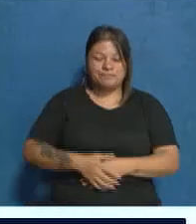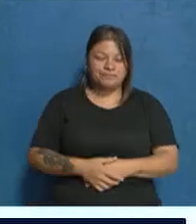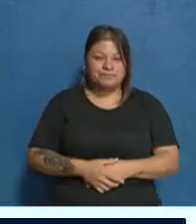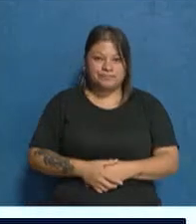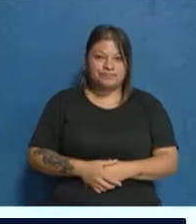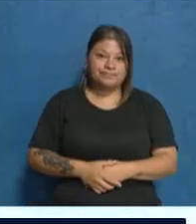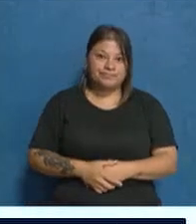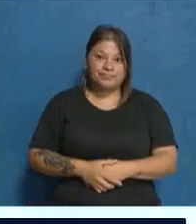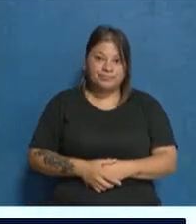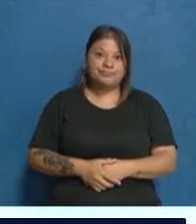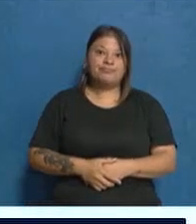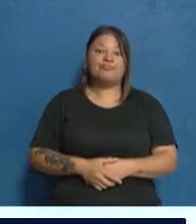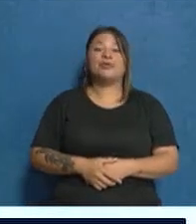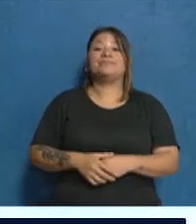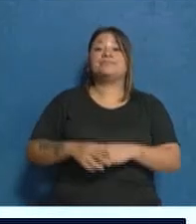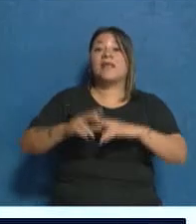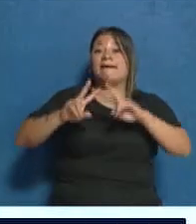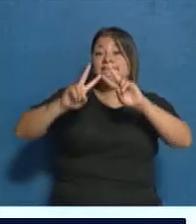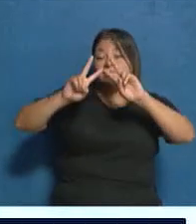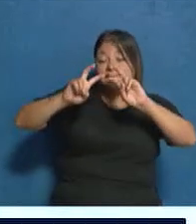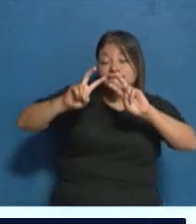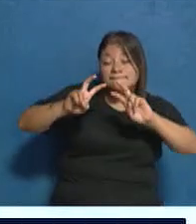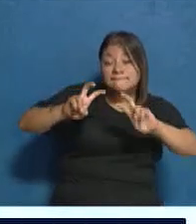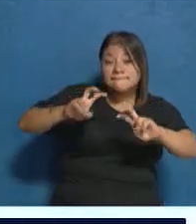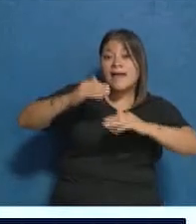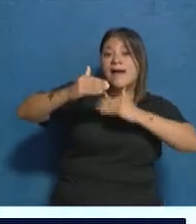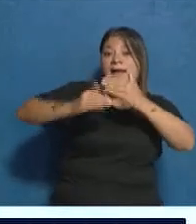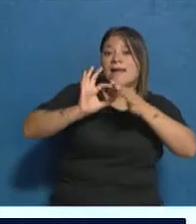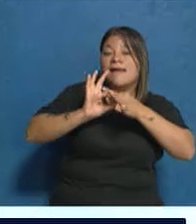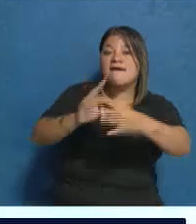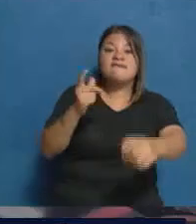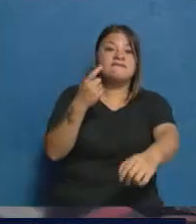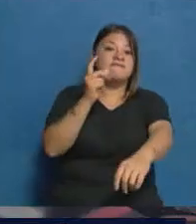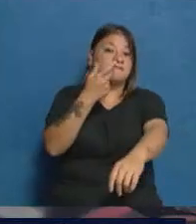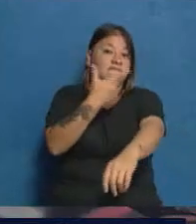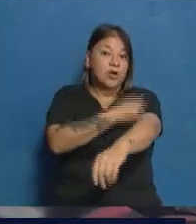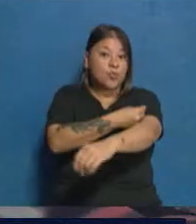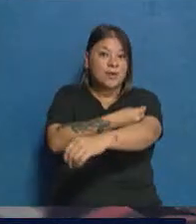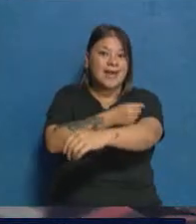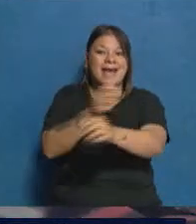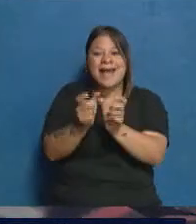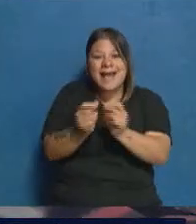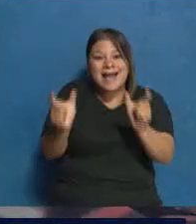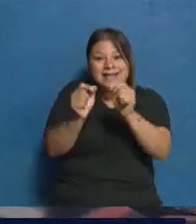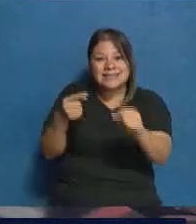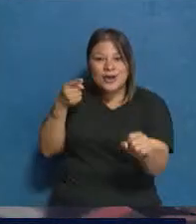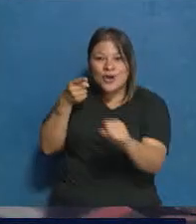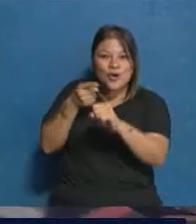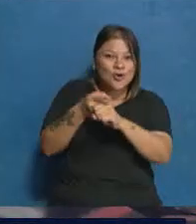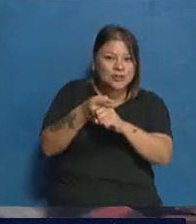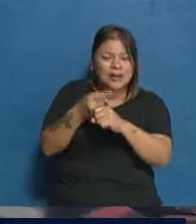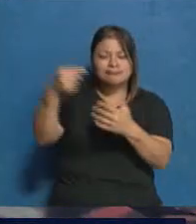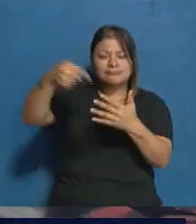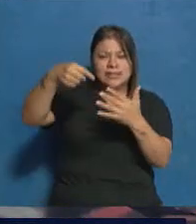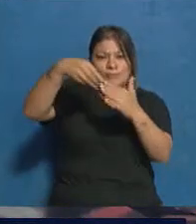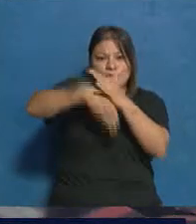Bueno, hay un avance científico respecto de una vacuna contra el cáncer. Los detalles nos lo da Roxana Lopresti. Roxy. Hola, ¿qué tal? Buen